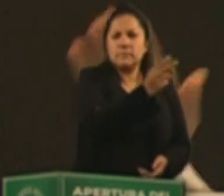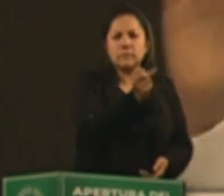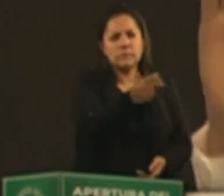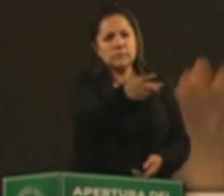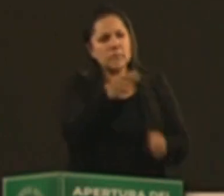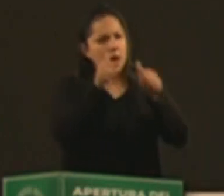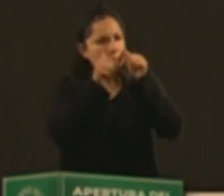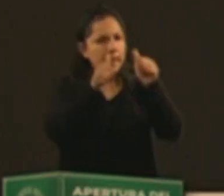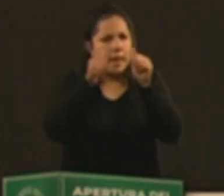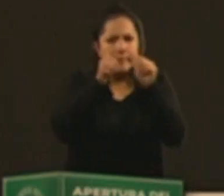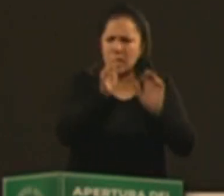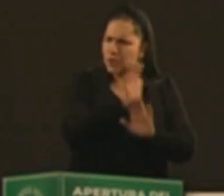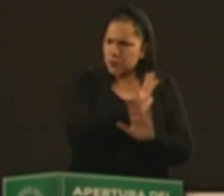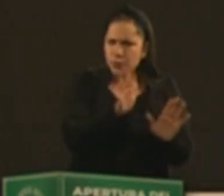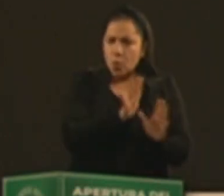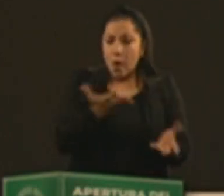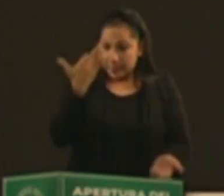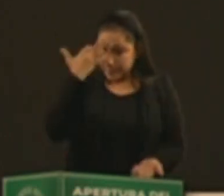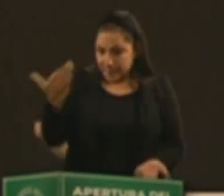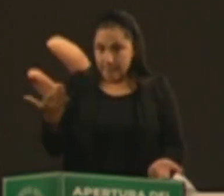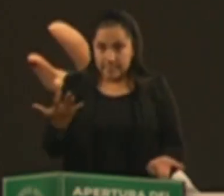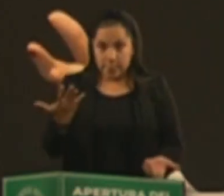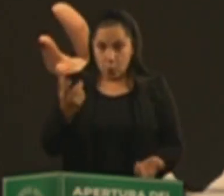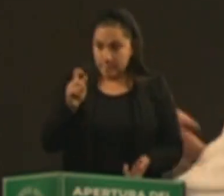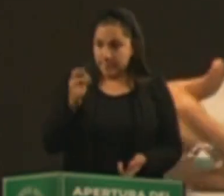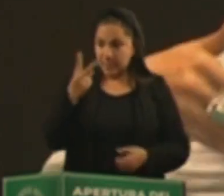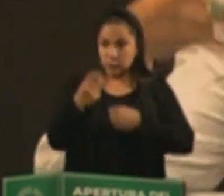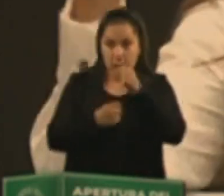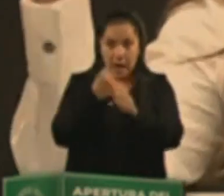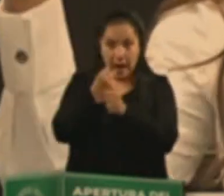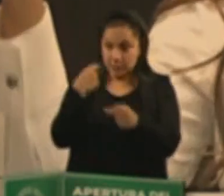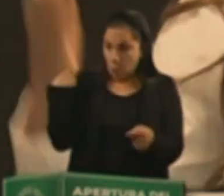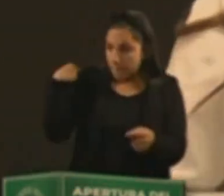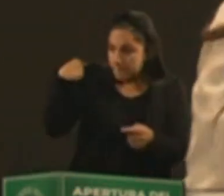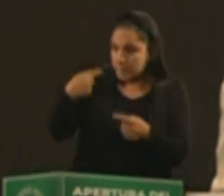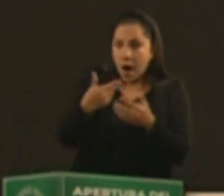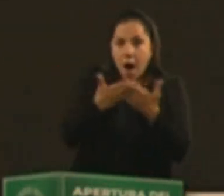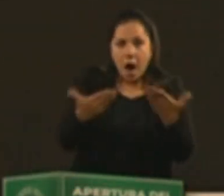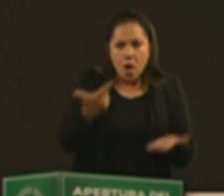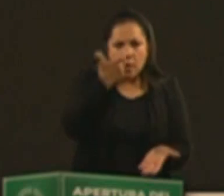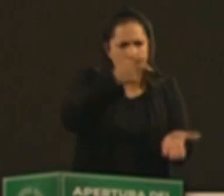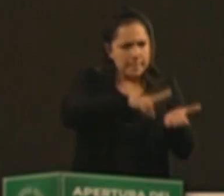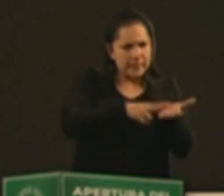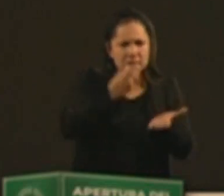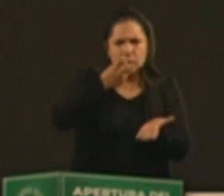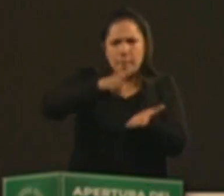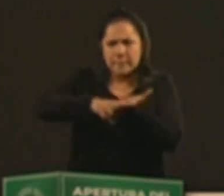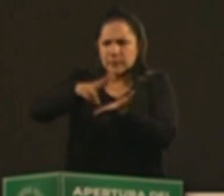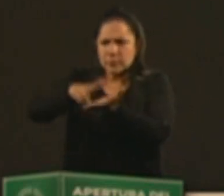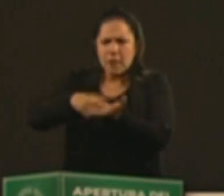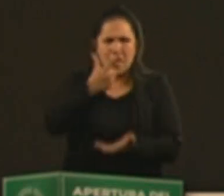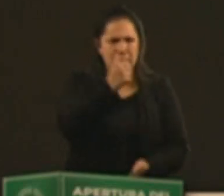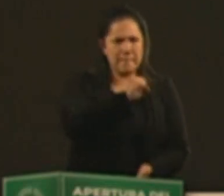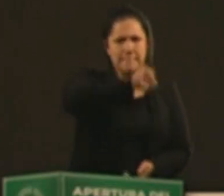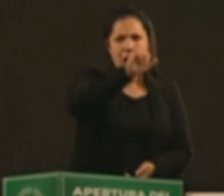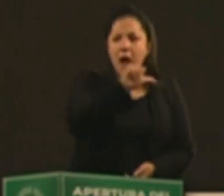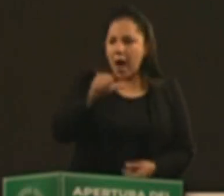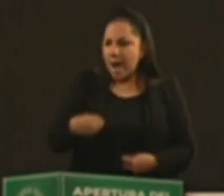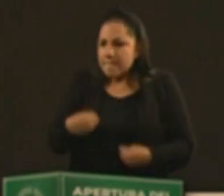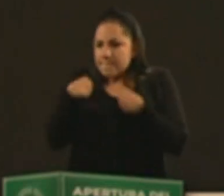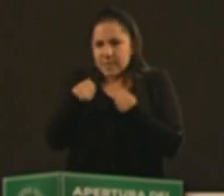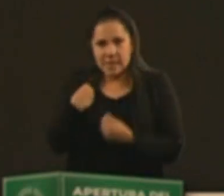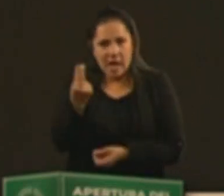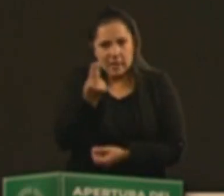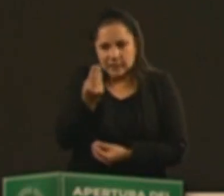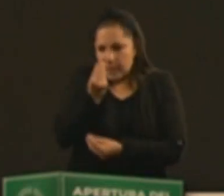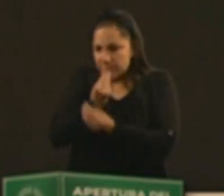los últimos 22 años, que ha provocado que la canasta básica esté por los aires, México tiene opción para